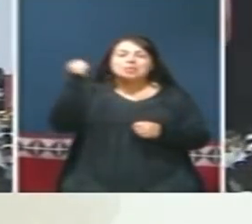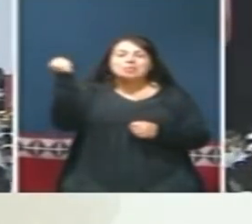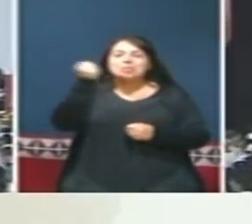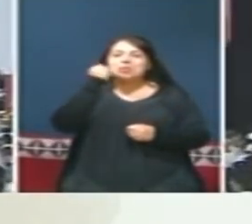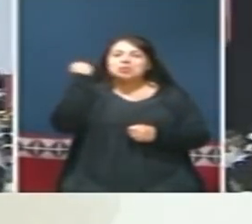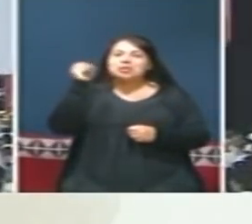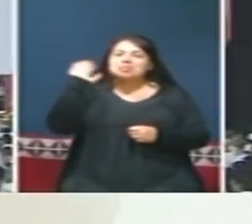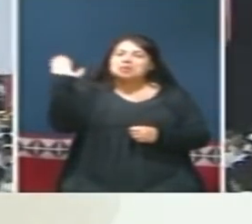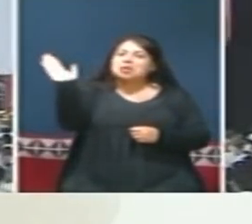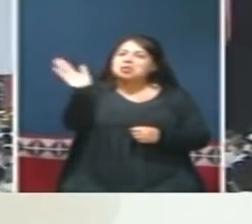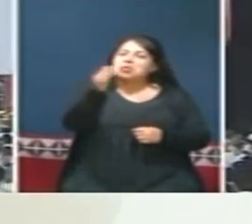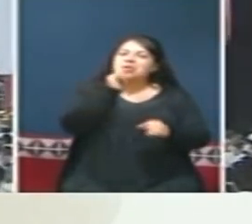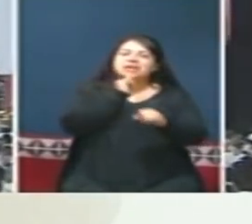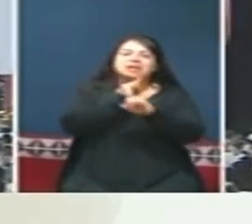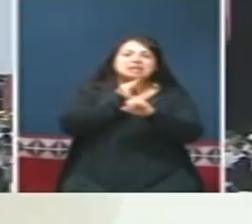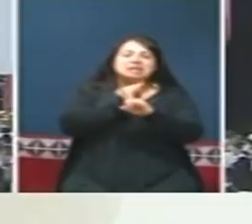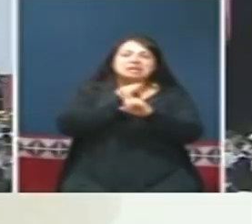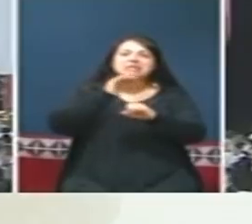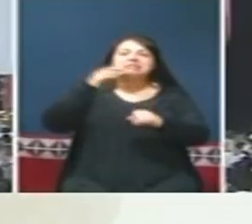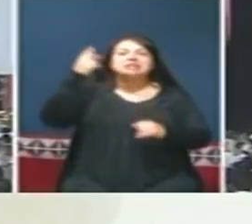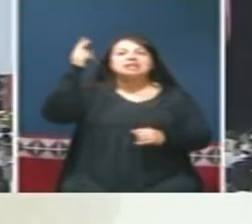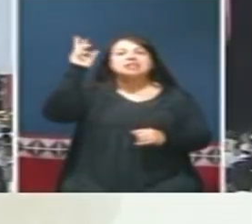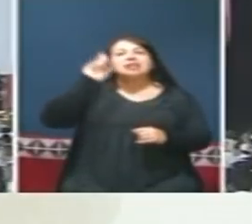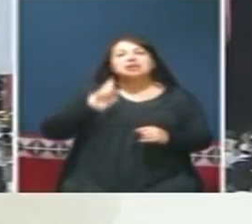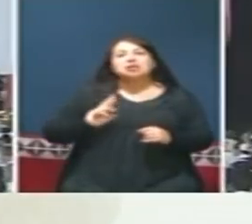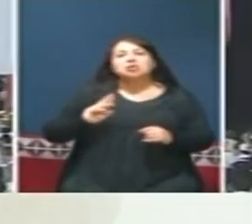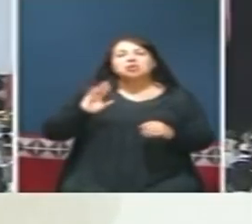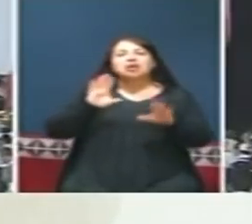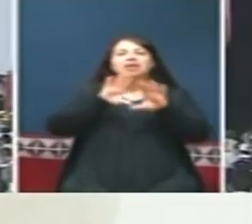Iglesia Riojana e Iglesia Universal.